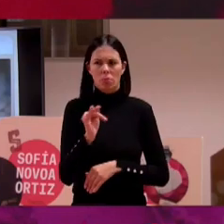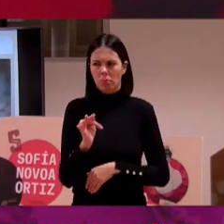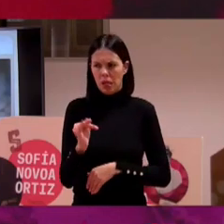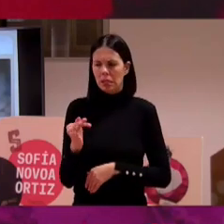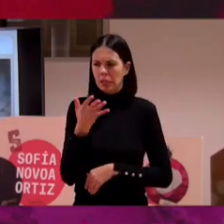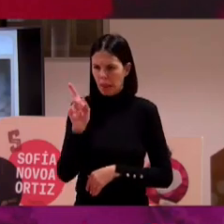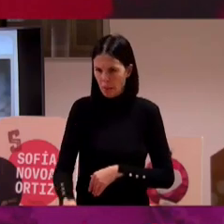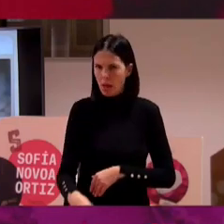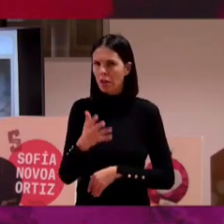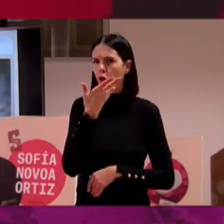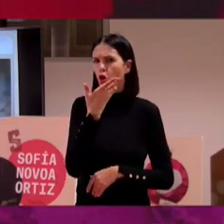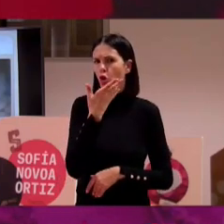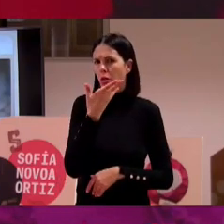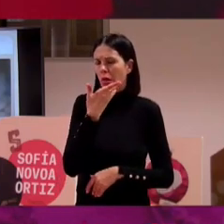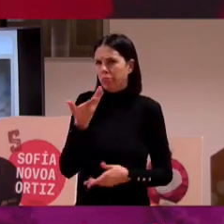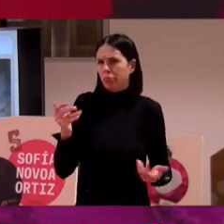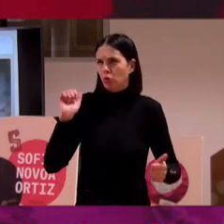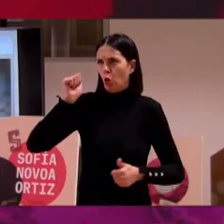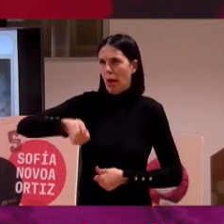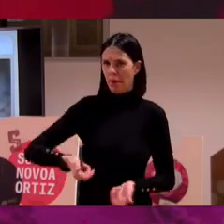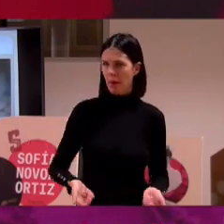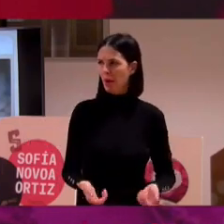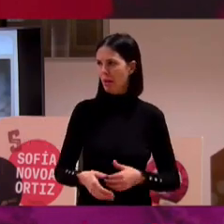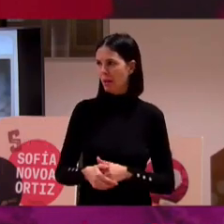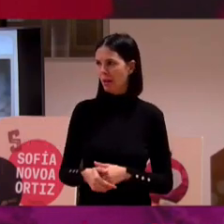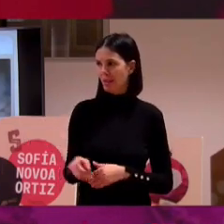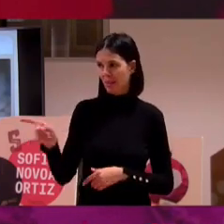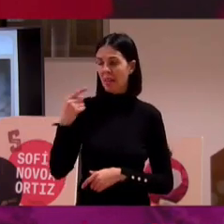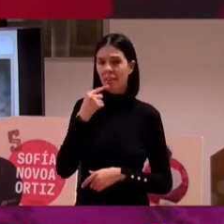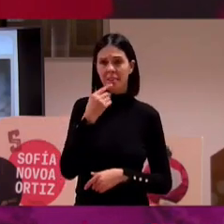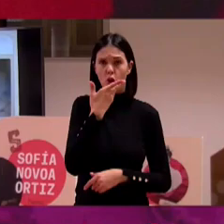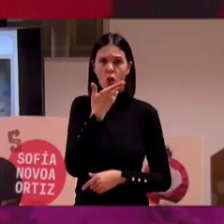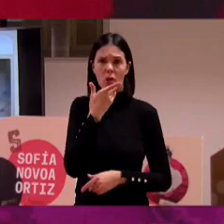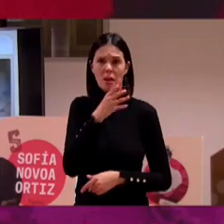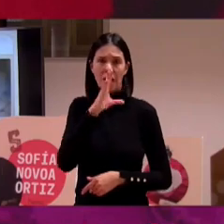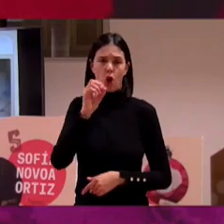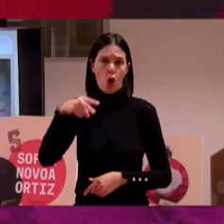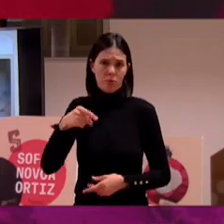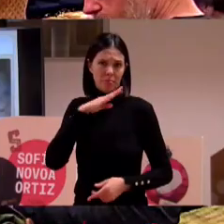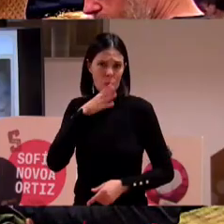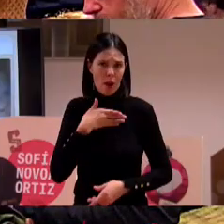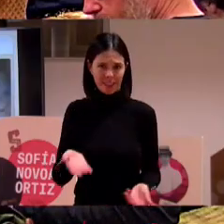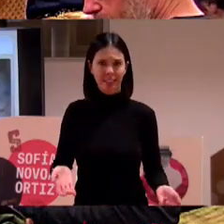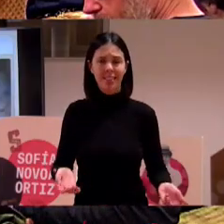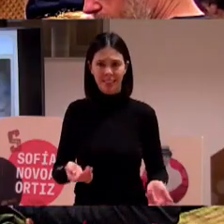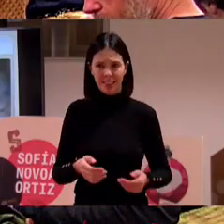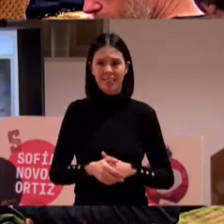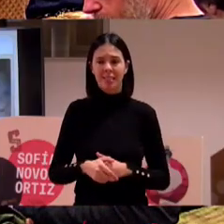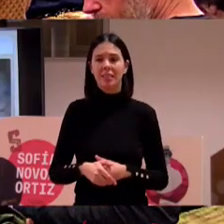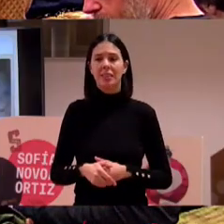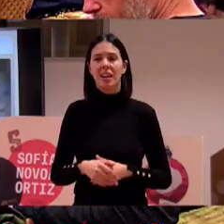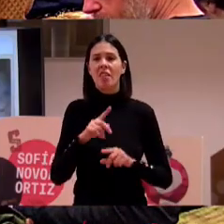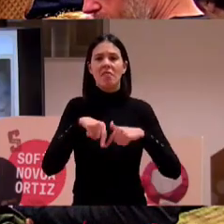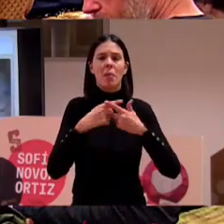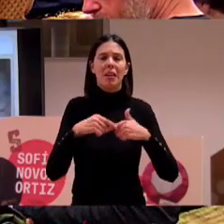se coñecen de toda a vida. Quero decir, as súas familias son coñécense e que tamén é certo,